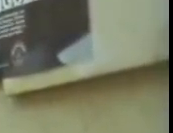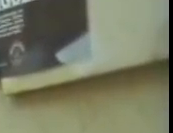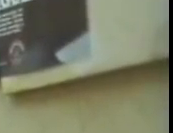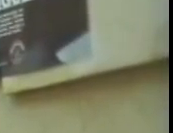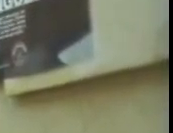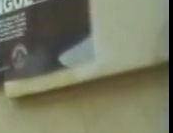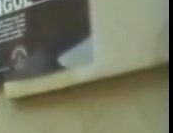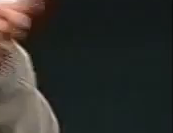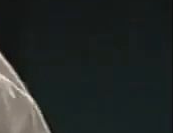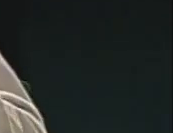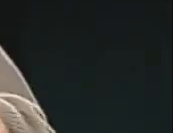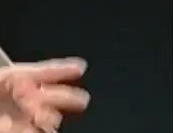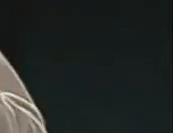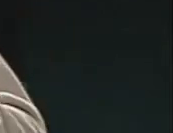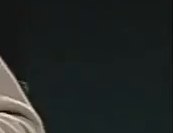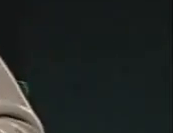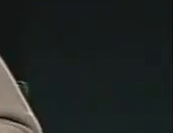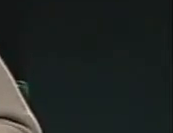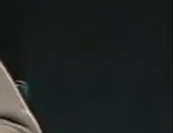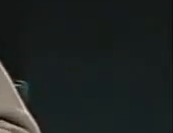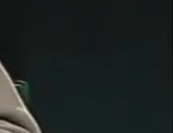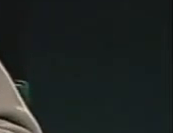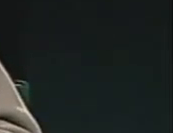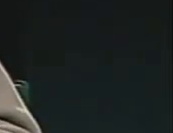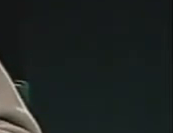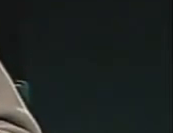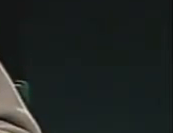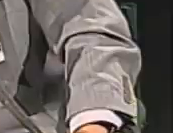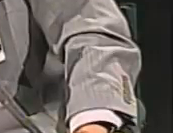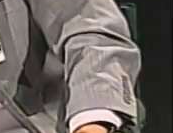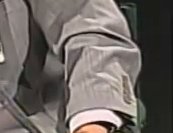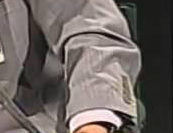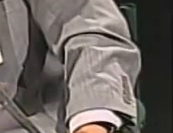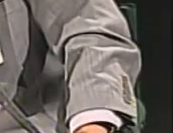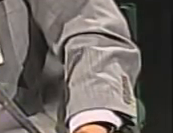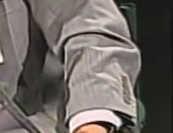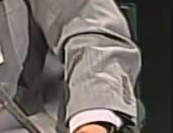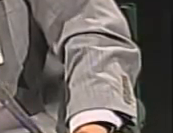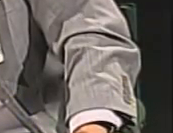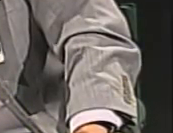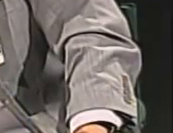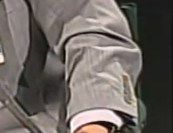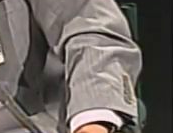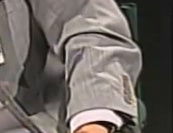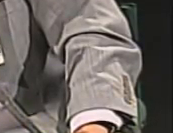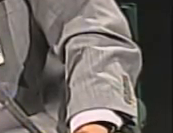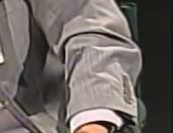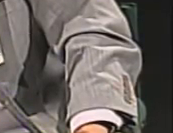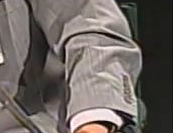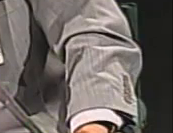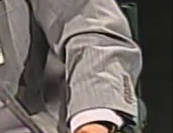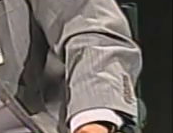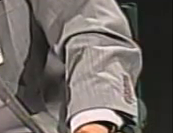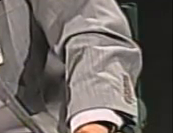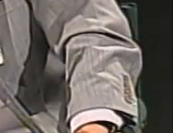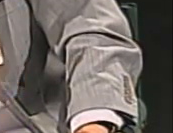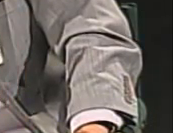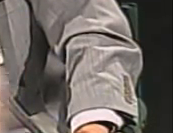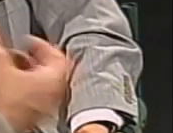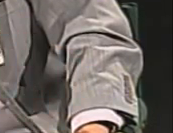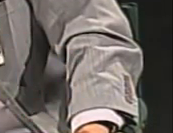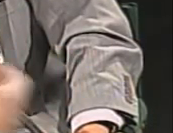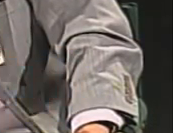periodicidad. Poco a poco estuvimos trabajando con la comunidad durante un año y resto, prácticamente año y medio, visitándolos con alguna frecuencia, y